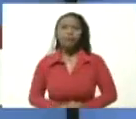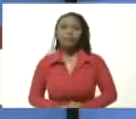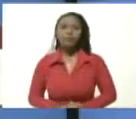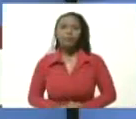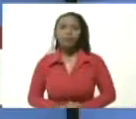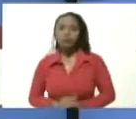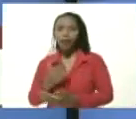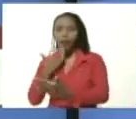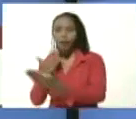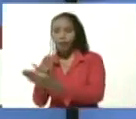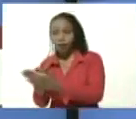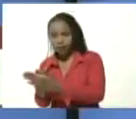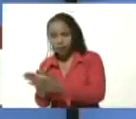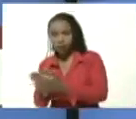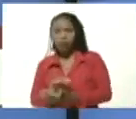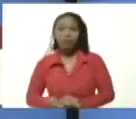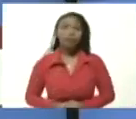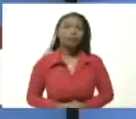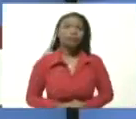Gracias, Leandro.